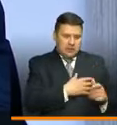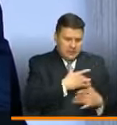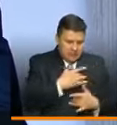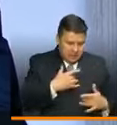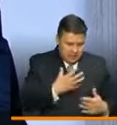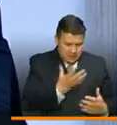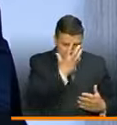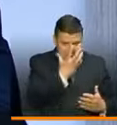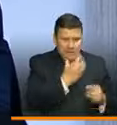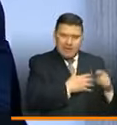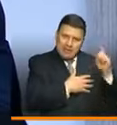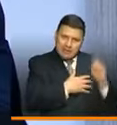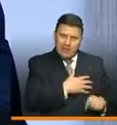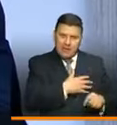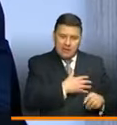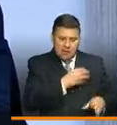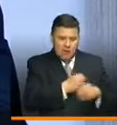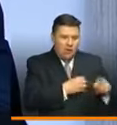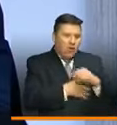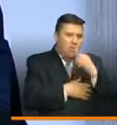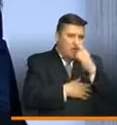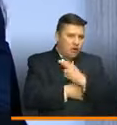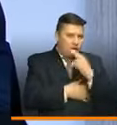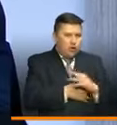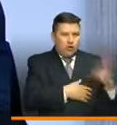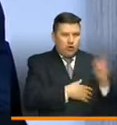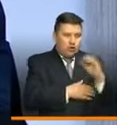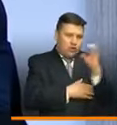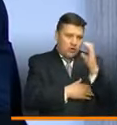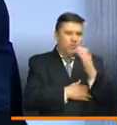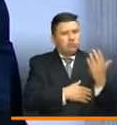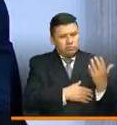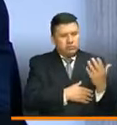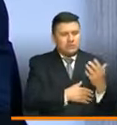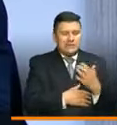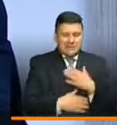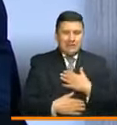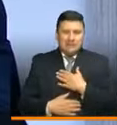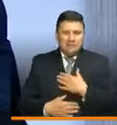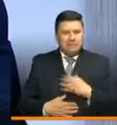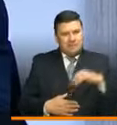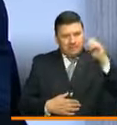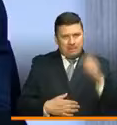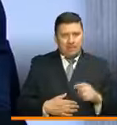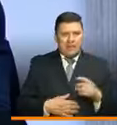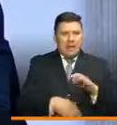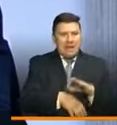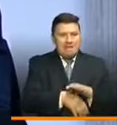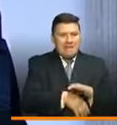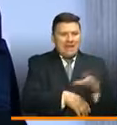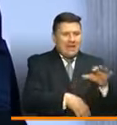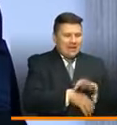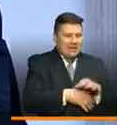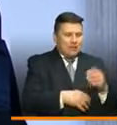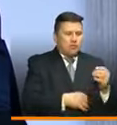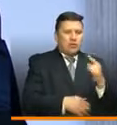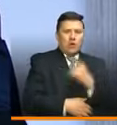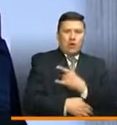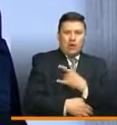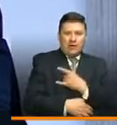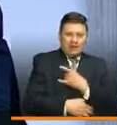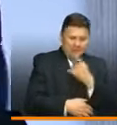salud. Ese tiene que ser el compromiso de todos los colombianos, de tal manera que tenemos varios médicos, varias universidades